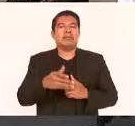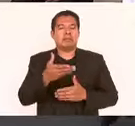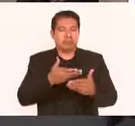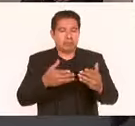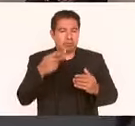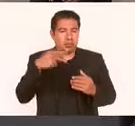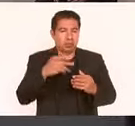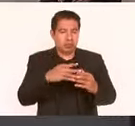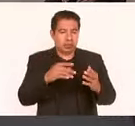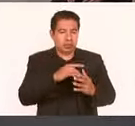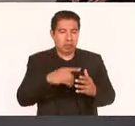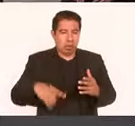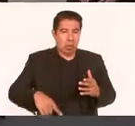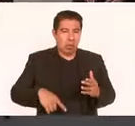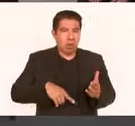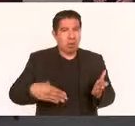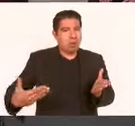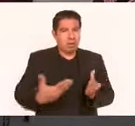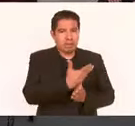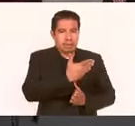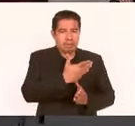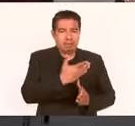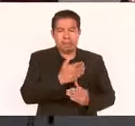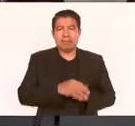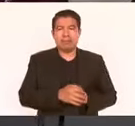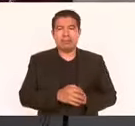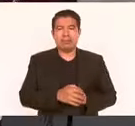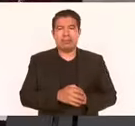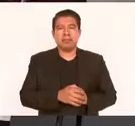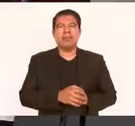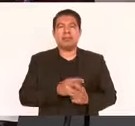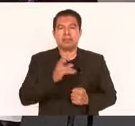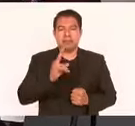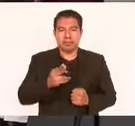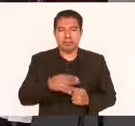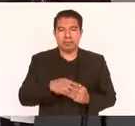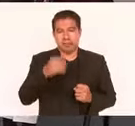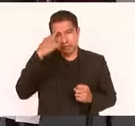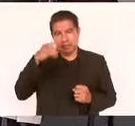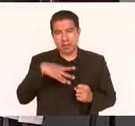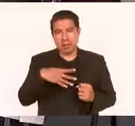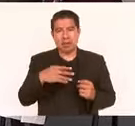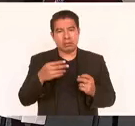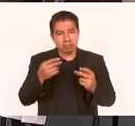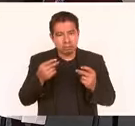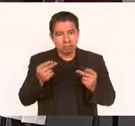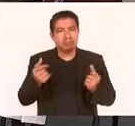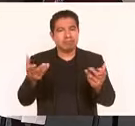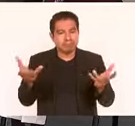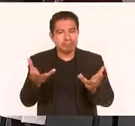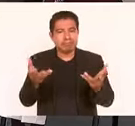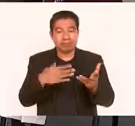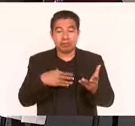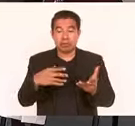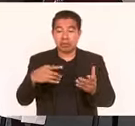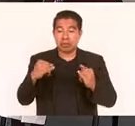laico y que se actúe sin